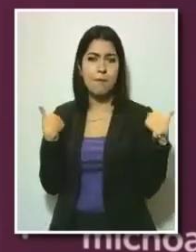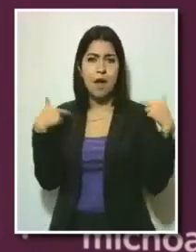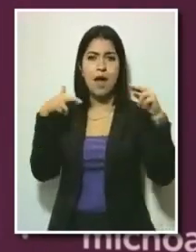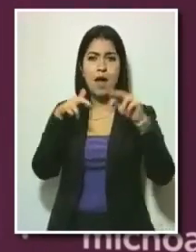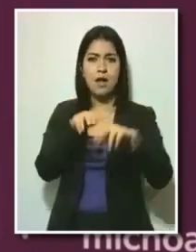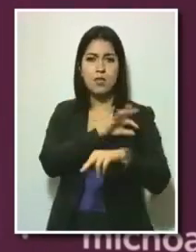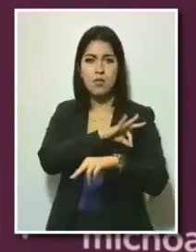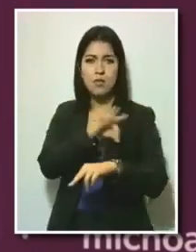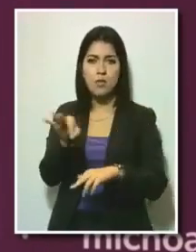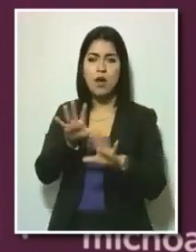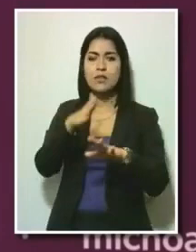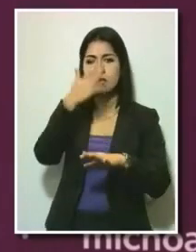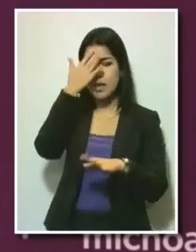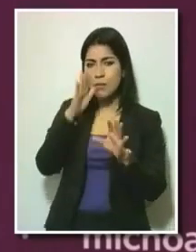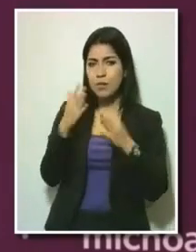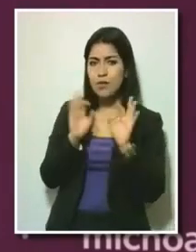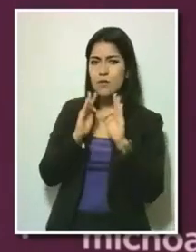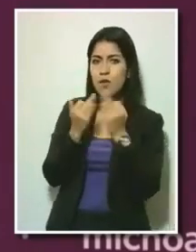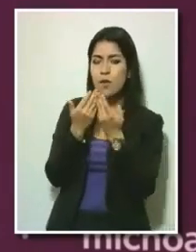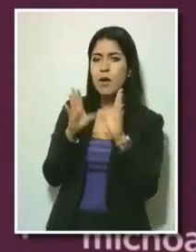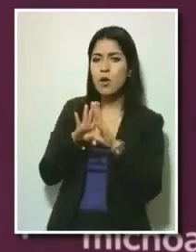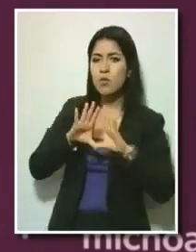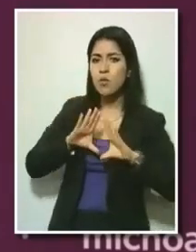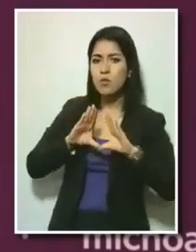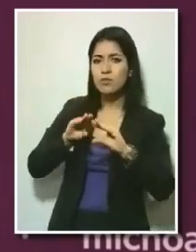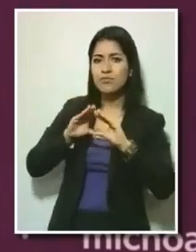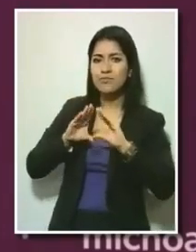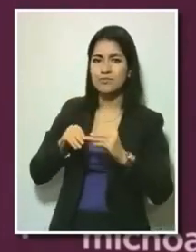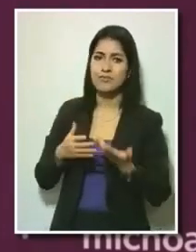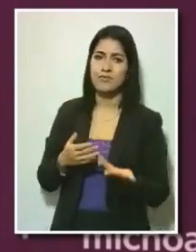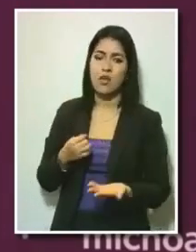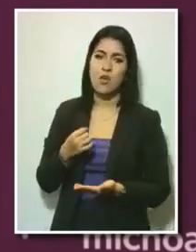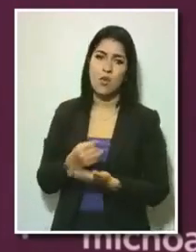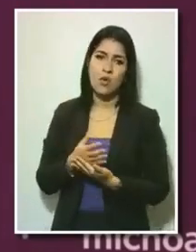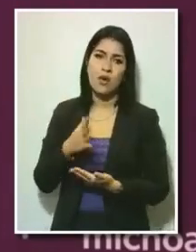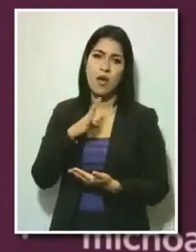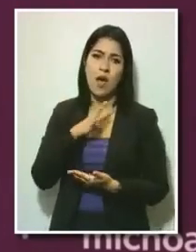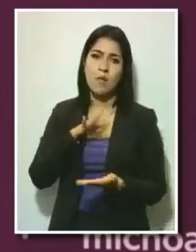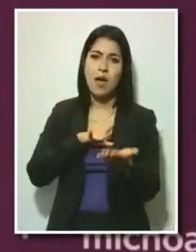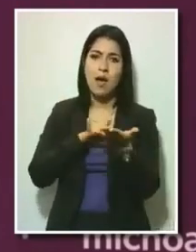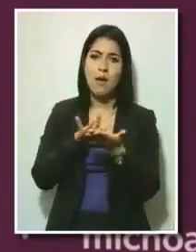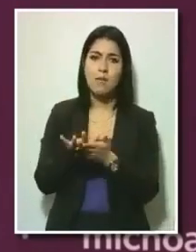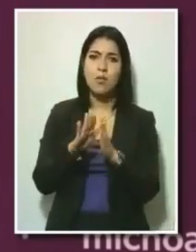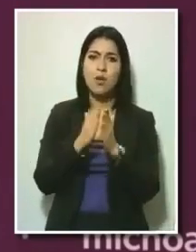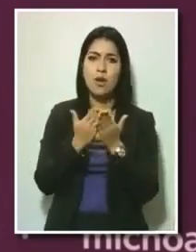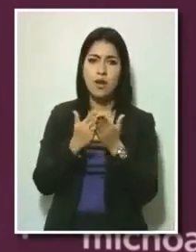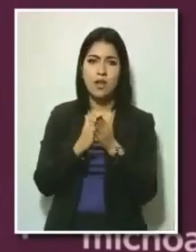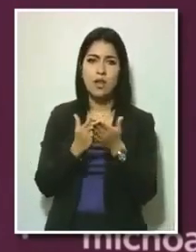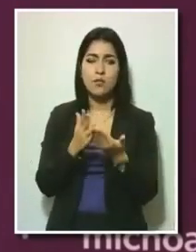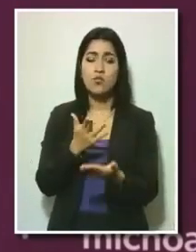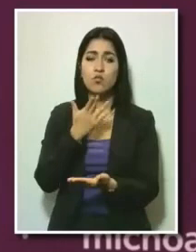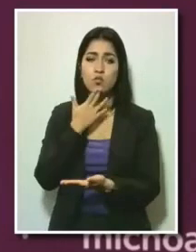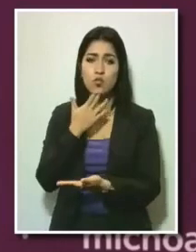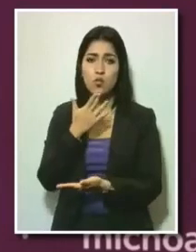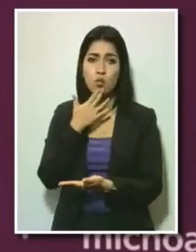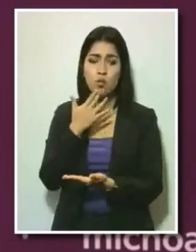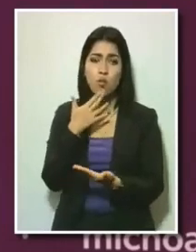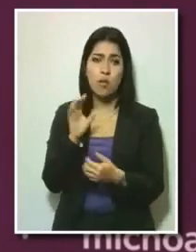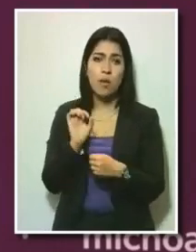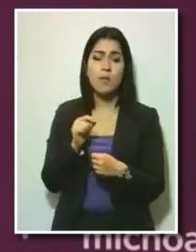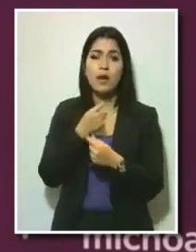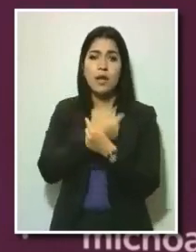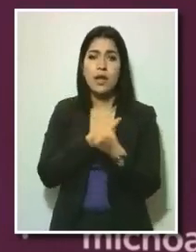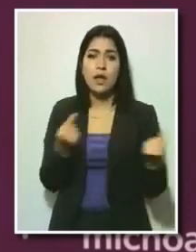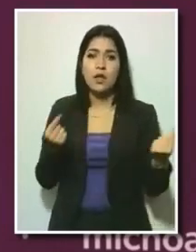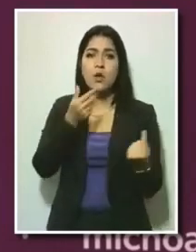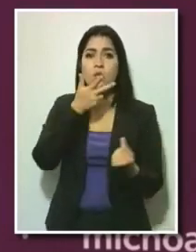como decía la maestra Carmen, esto es un instrumento nada más. Y reiterar, los efectos para las niñas, los niños y